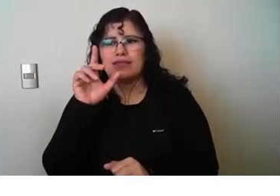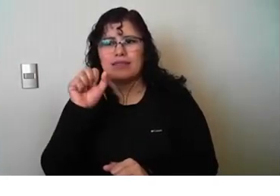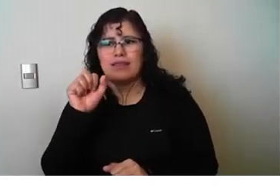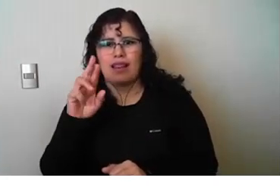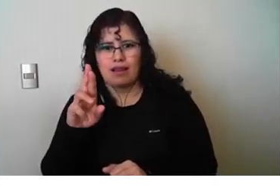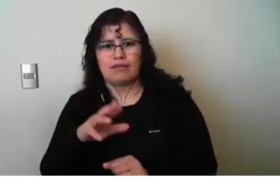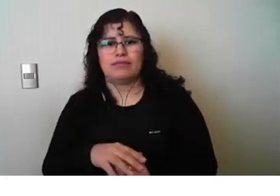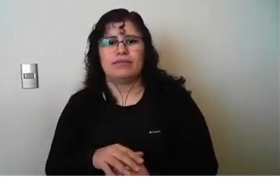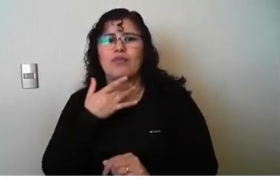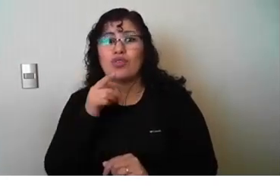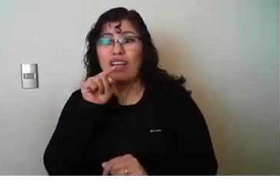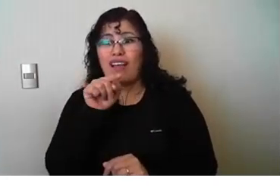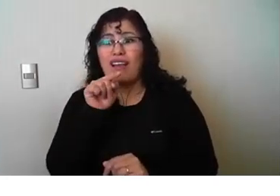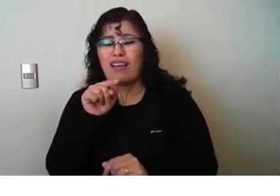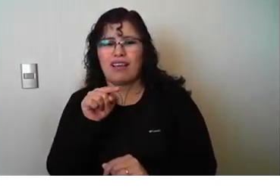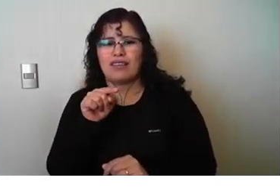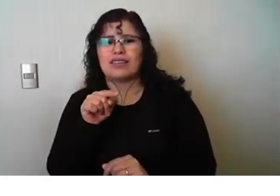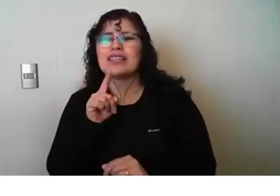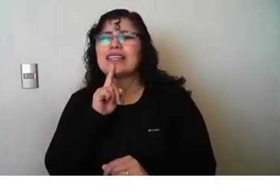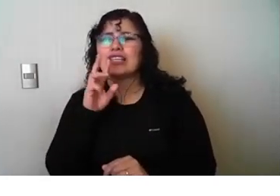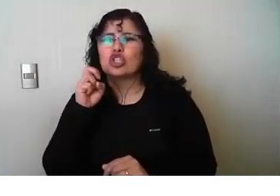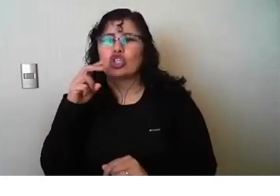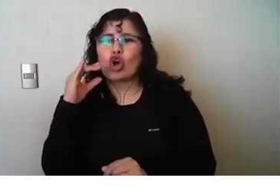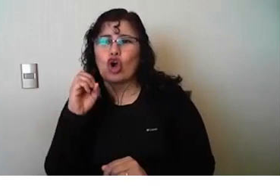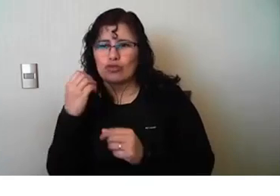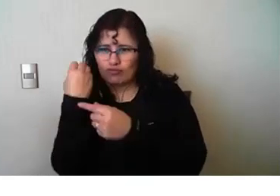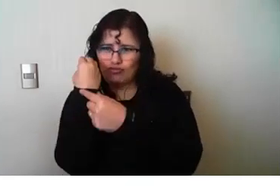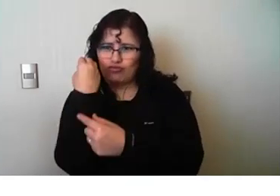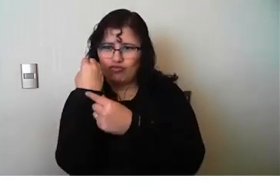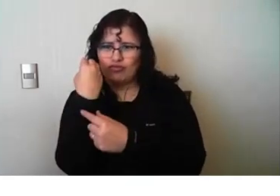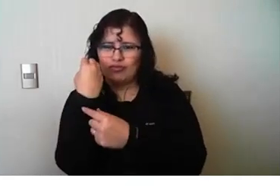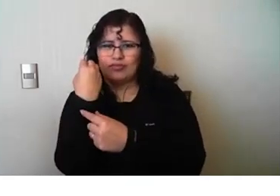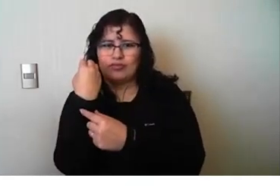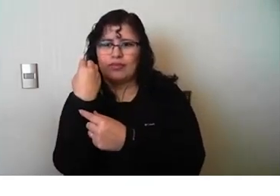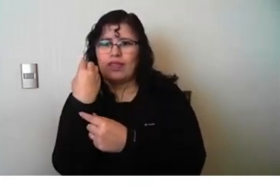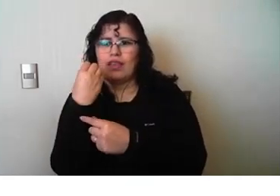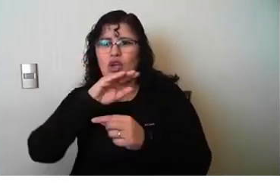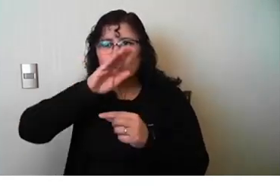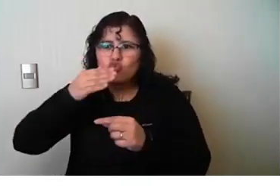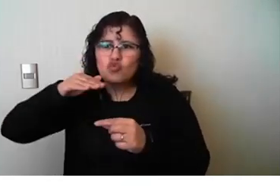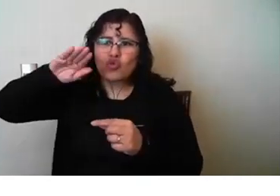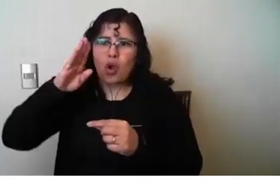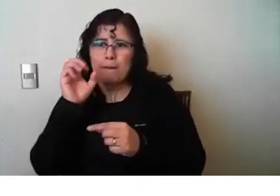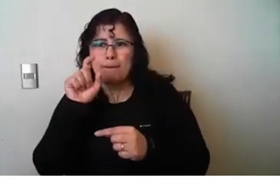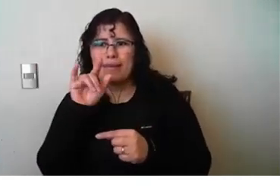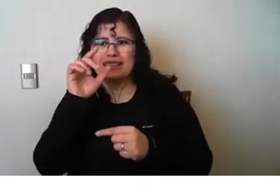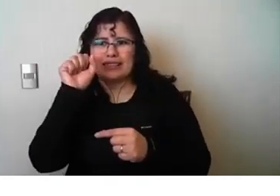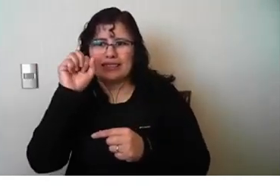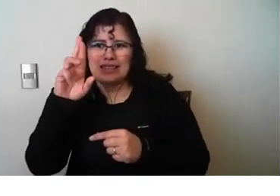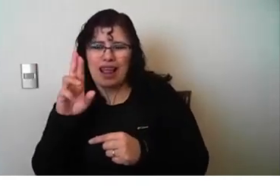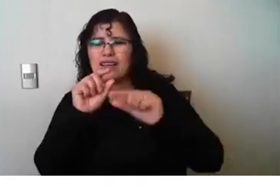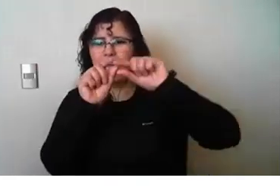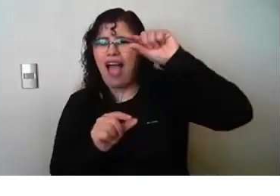estar, descansando el tronco cefálico, y ahí está asociado el surco basilar y está asociado la arteria basilar, por tanto este